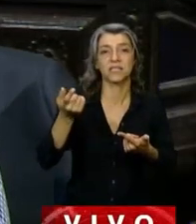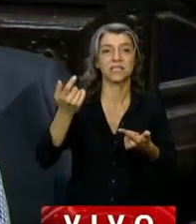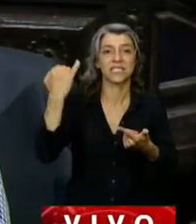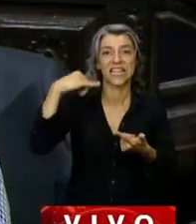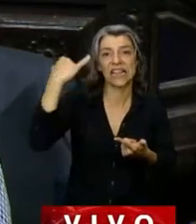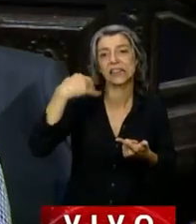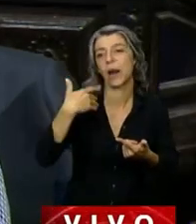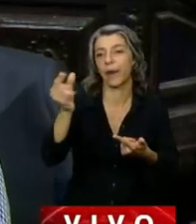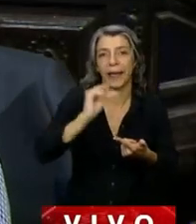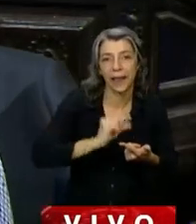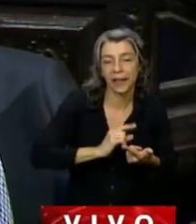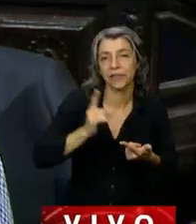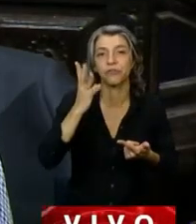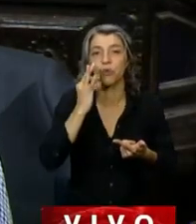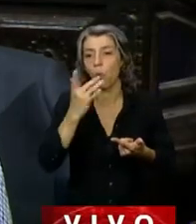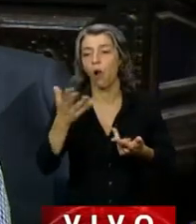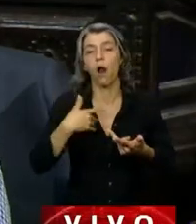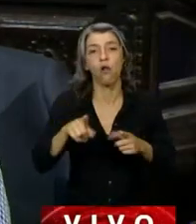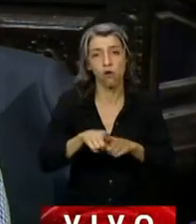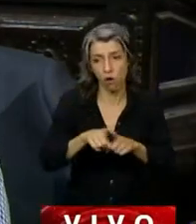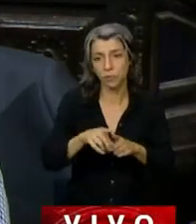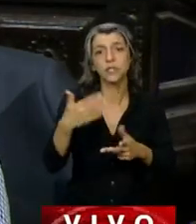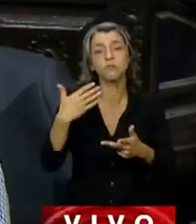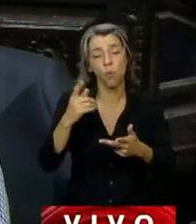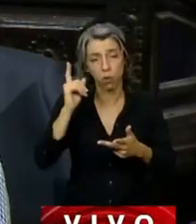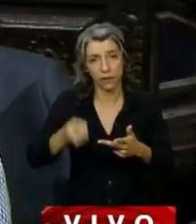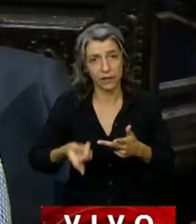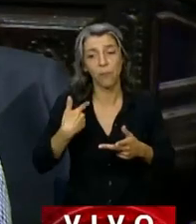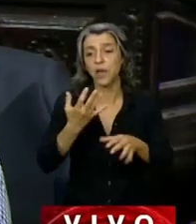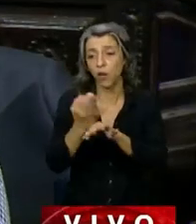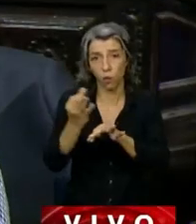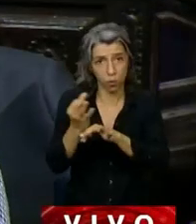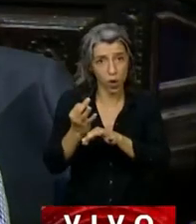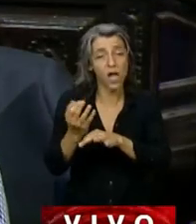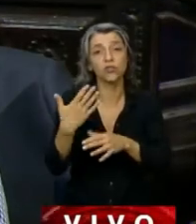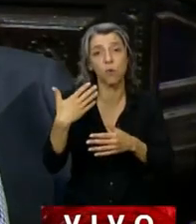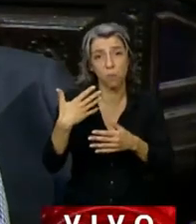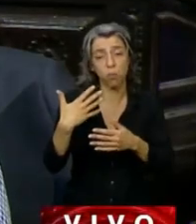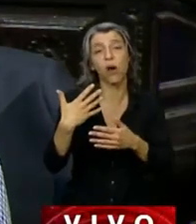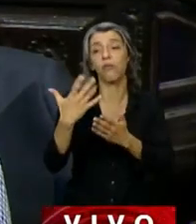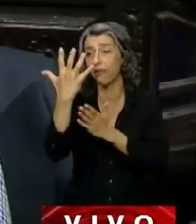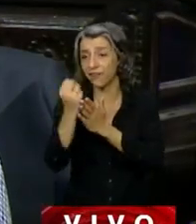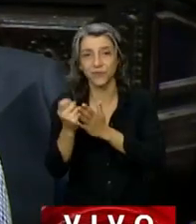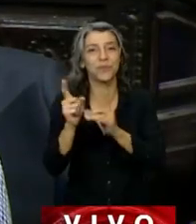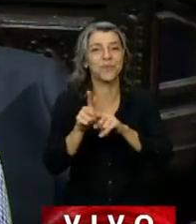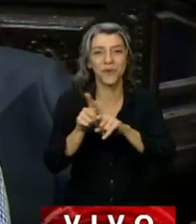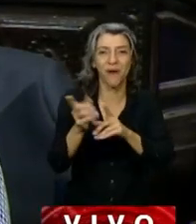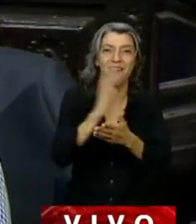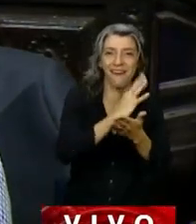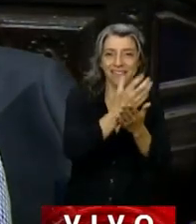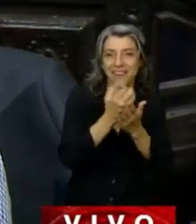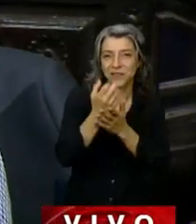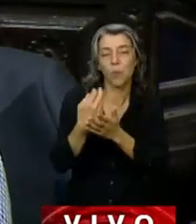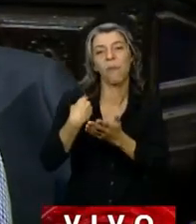van a poder descontar parte de las herramientas educativas que son necesarias para